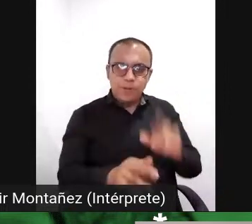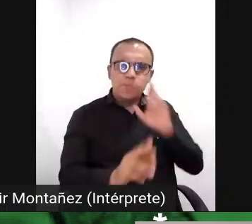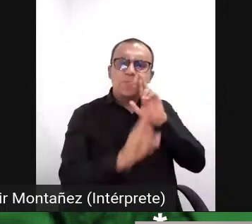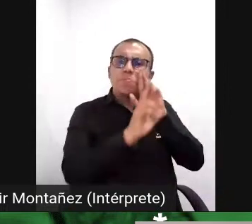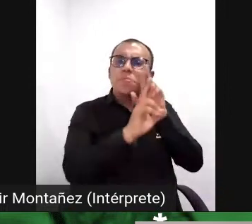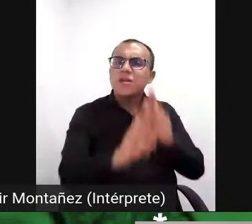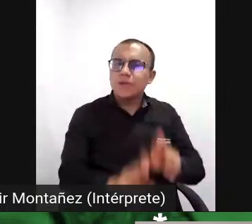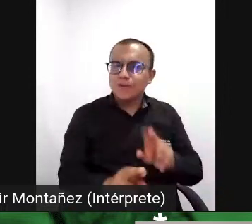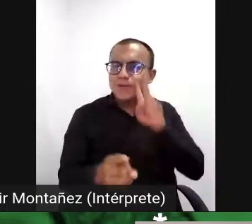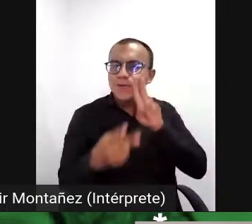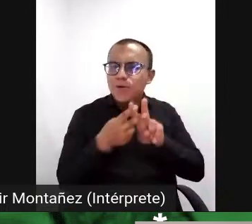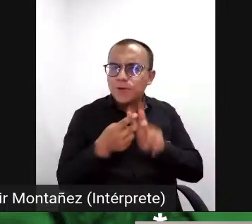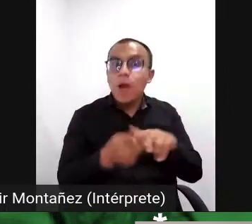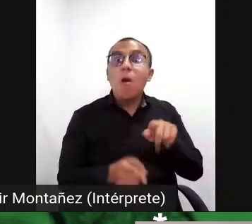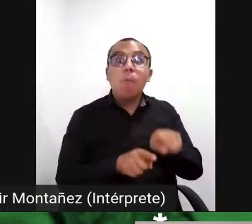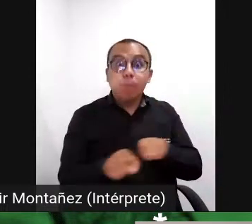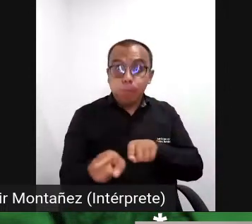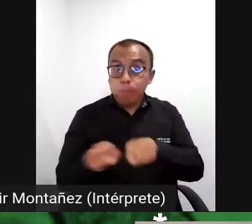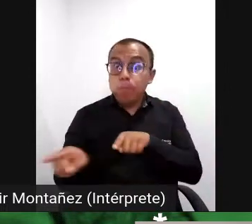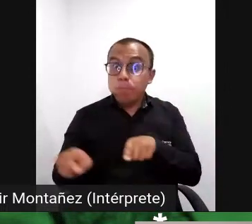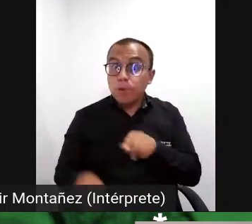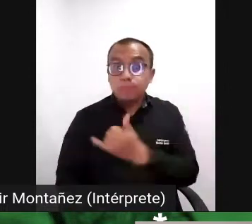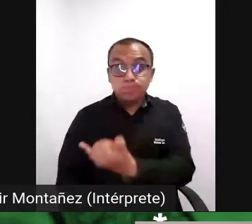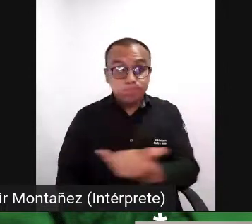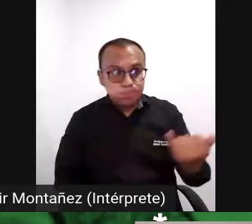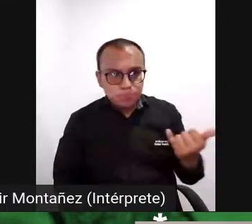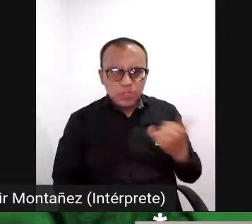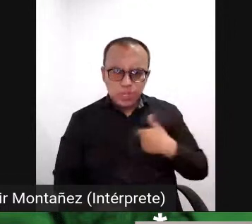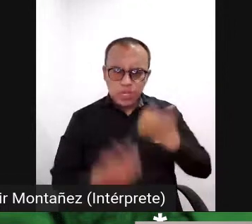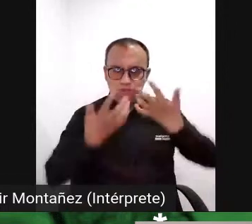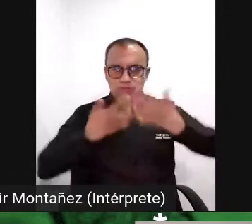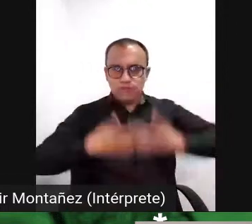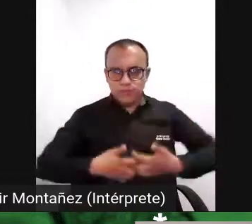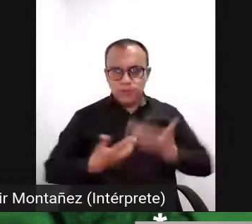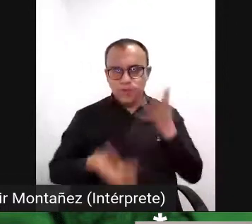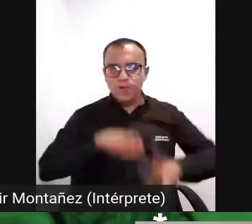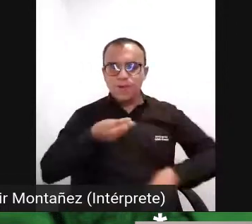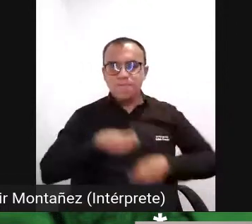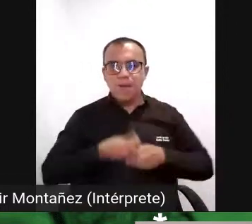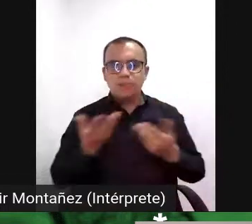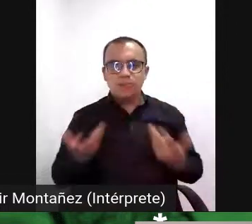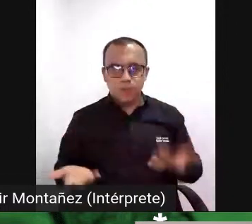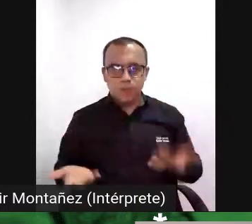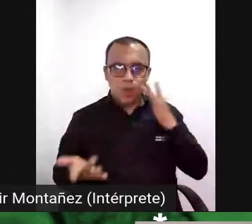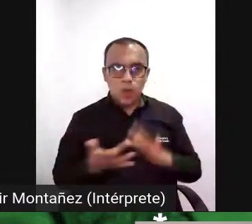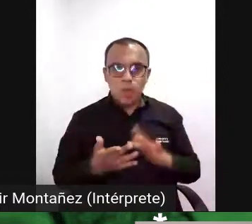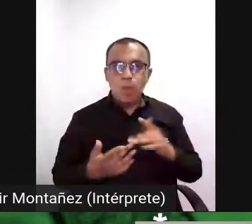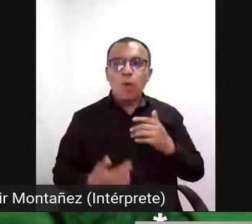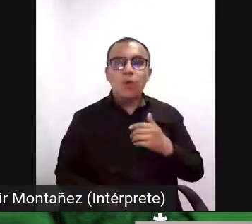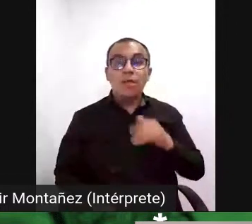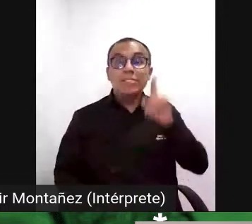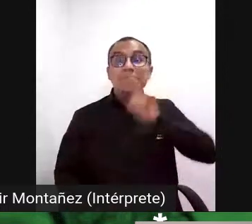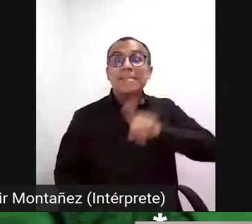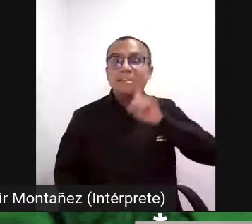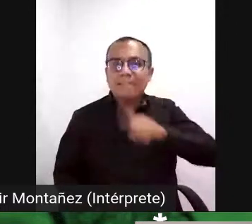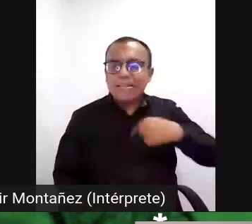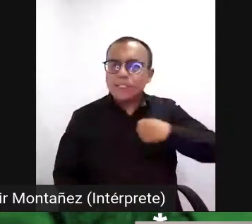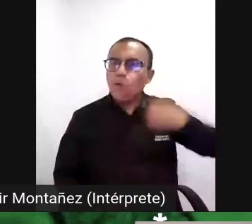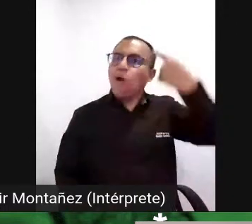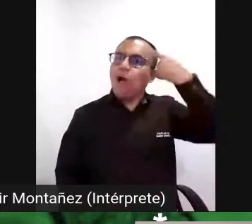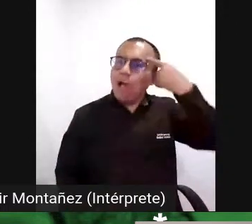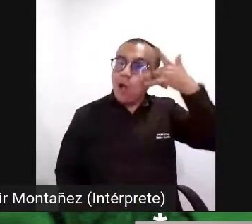esta, ¿no? De saber que existe y cuál es su función, ¿no? Y también como de desmentir un poco estas creencias o